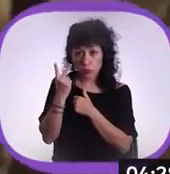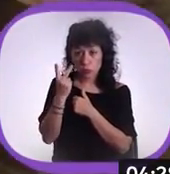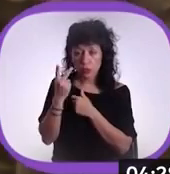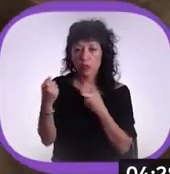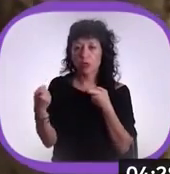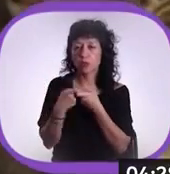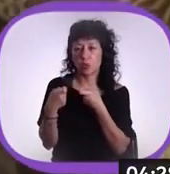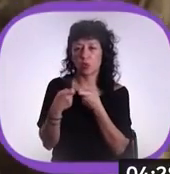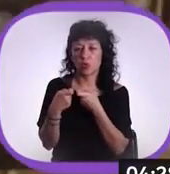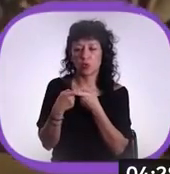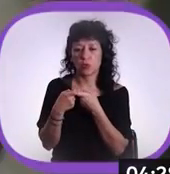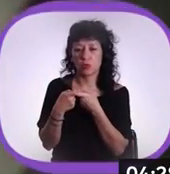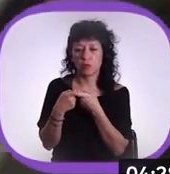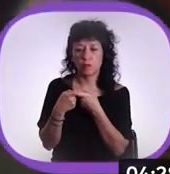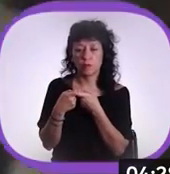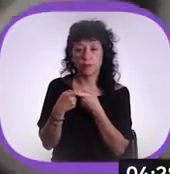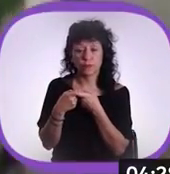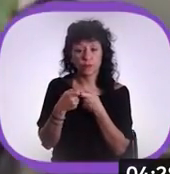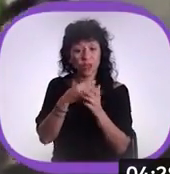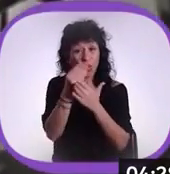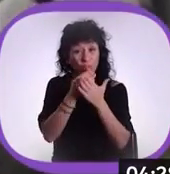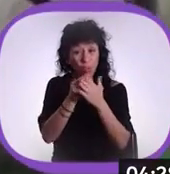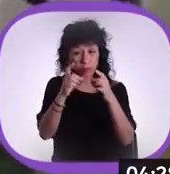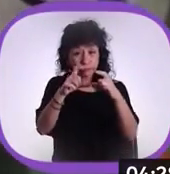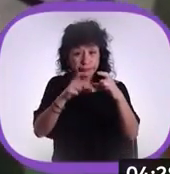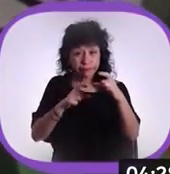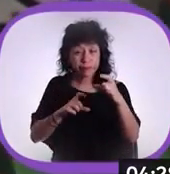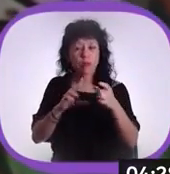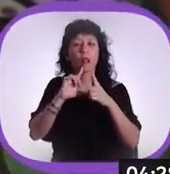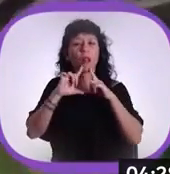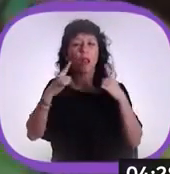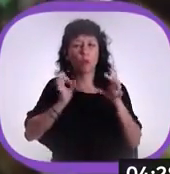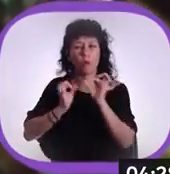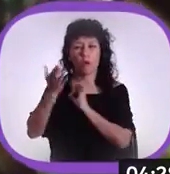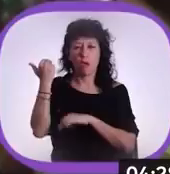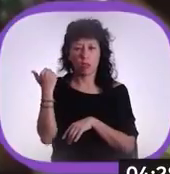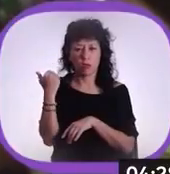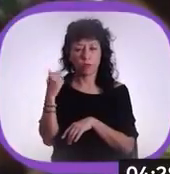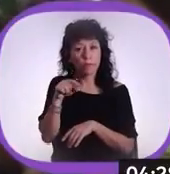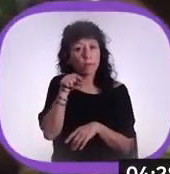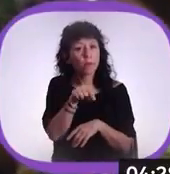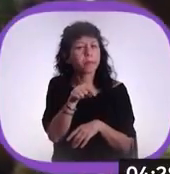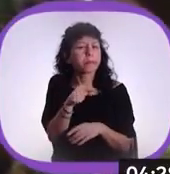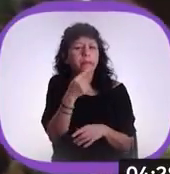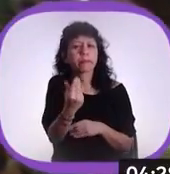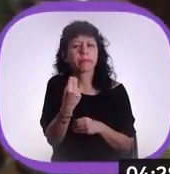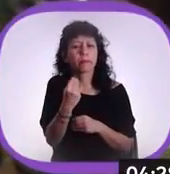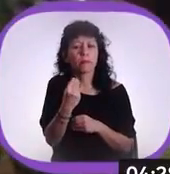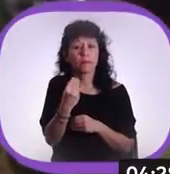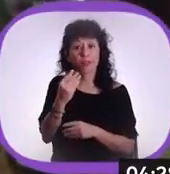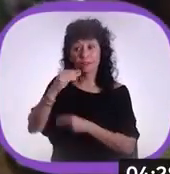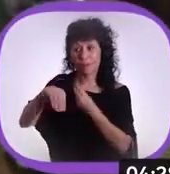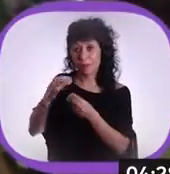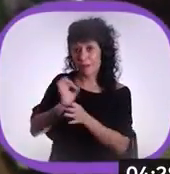aliados. Estos jeroglíficos son un dialecto antiguo de mi clan. Dicen que nuestros ancestros lograron